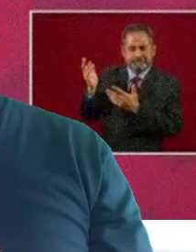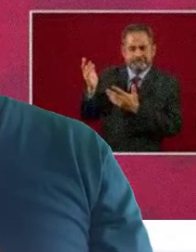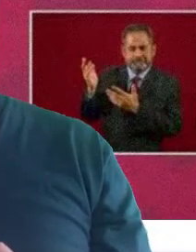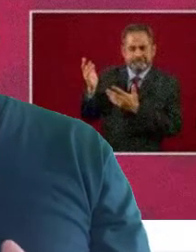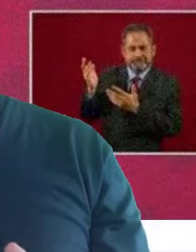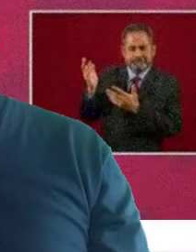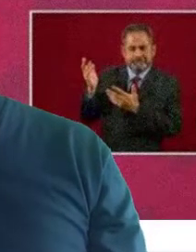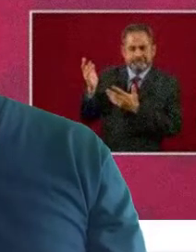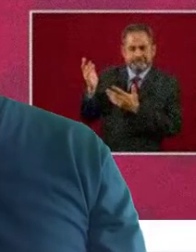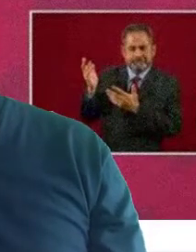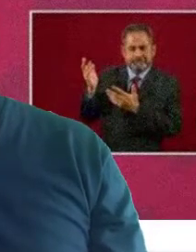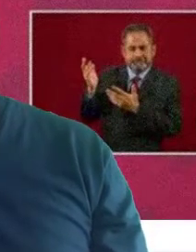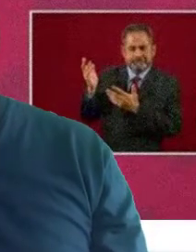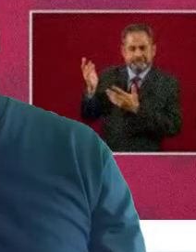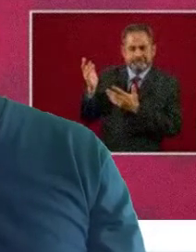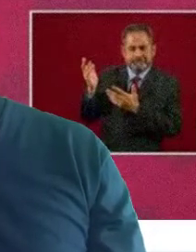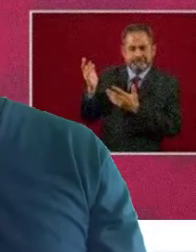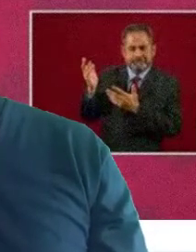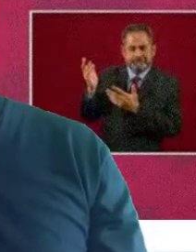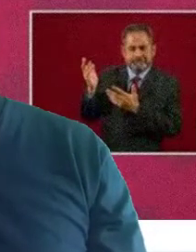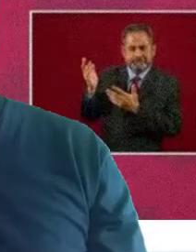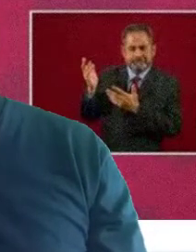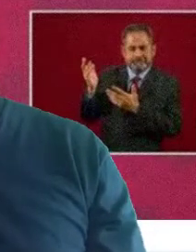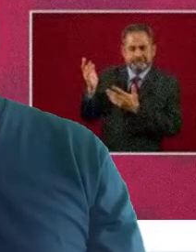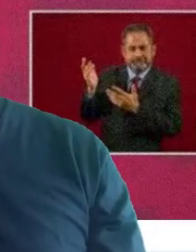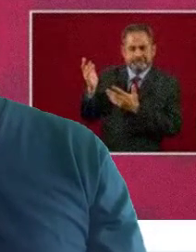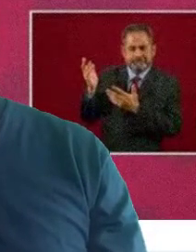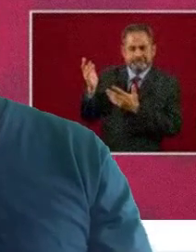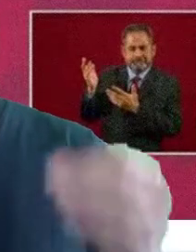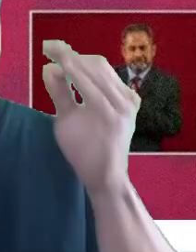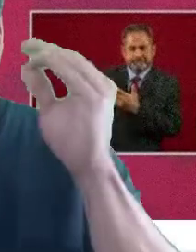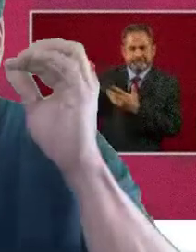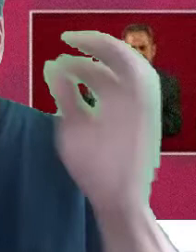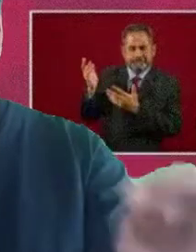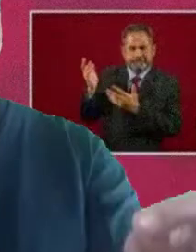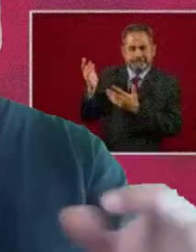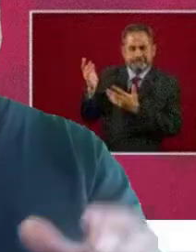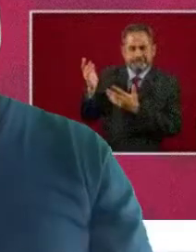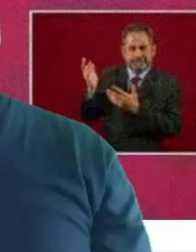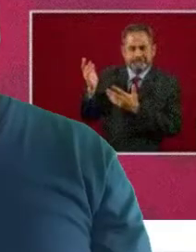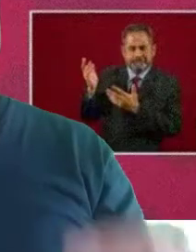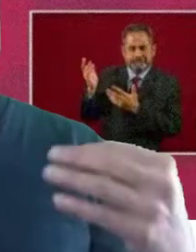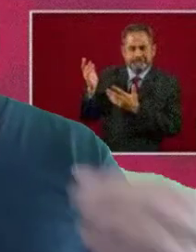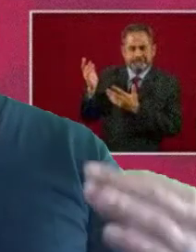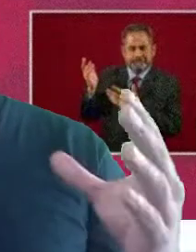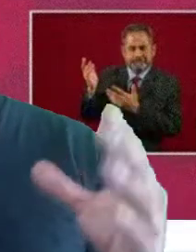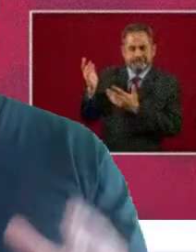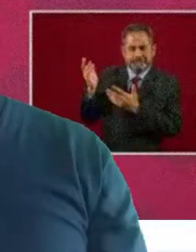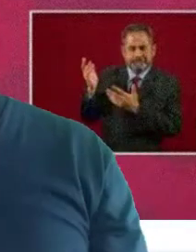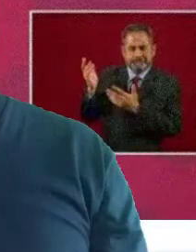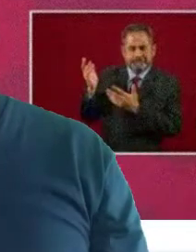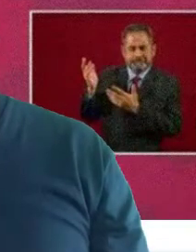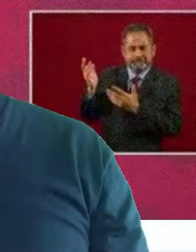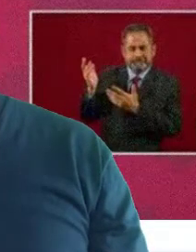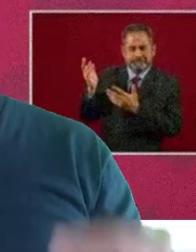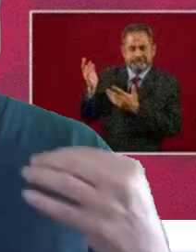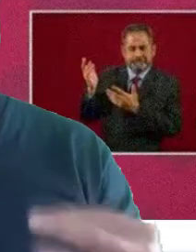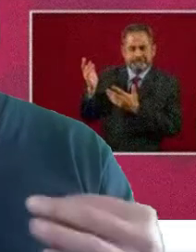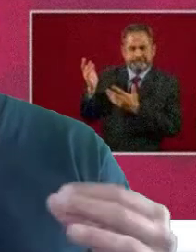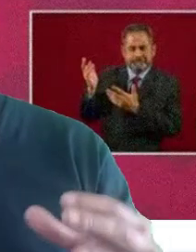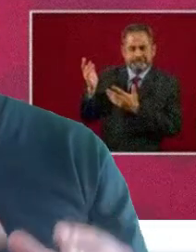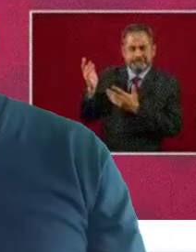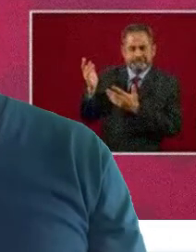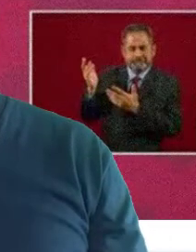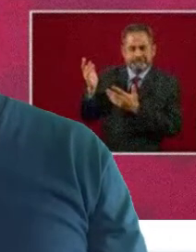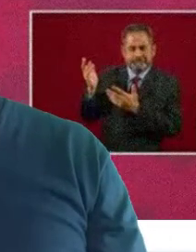pero que se lo dijo ahí sentada de frente poniendo su cara así como también tantos youtubers